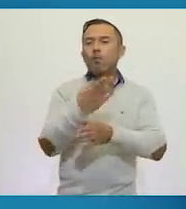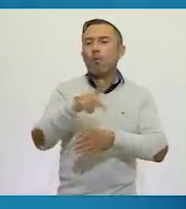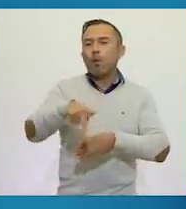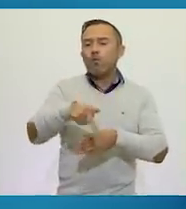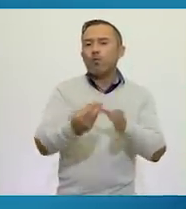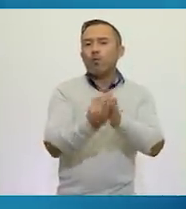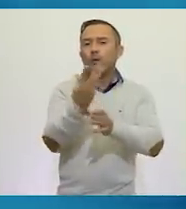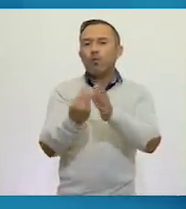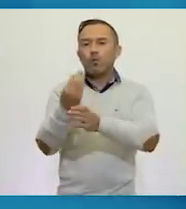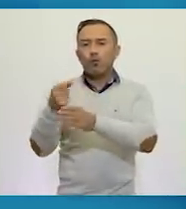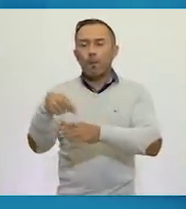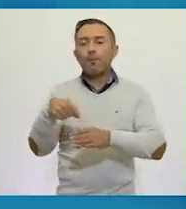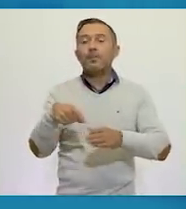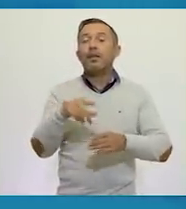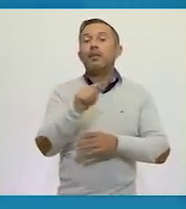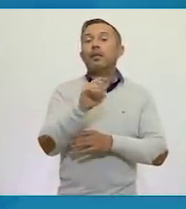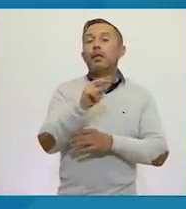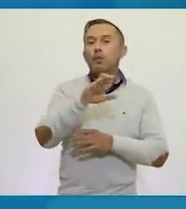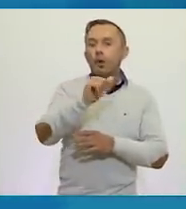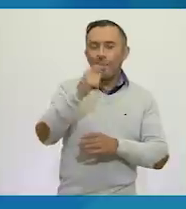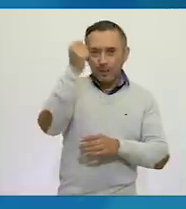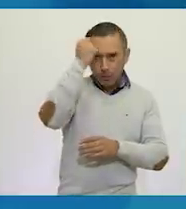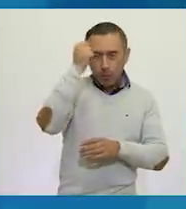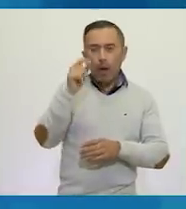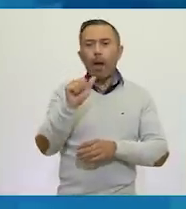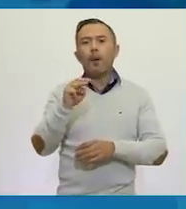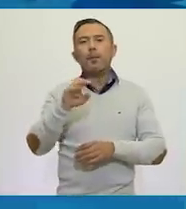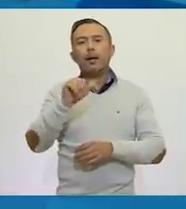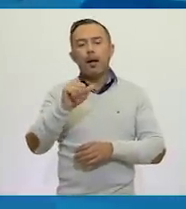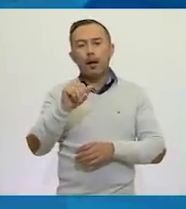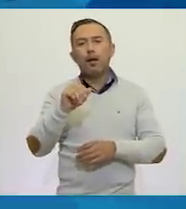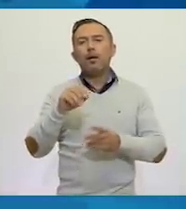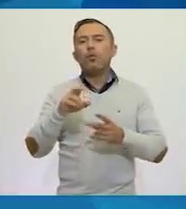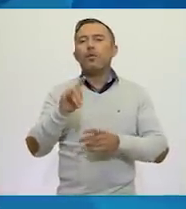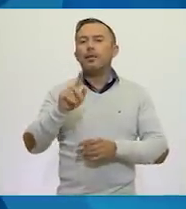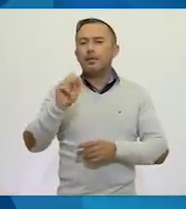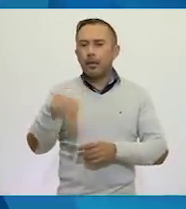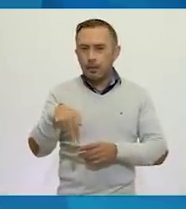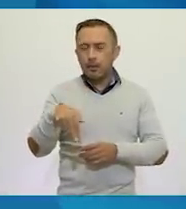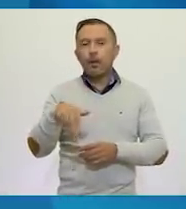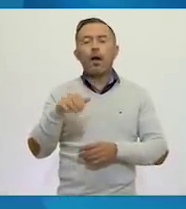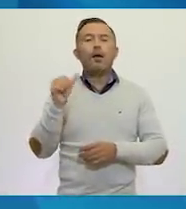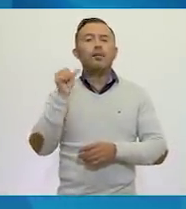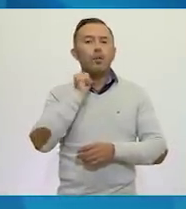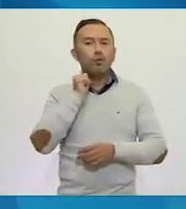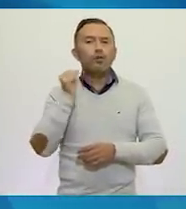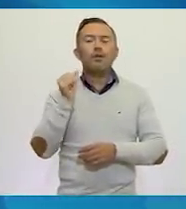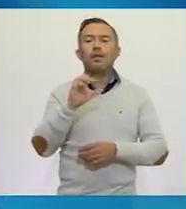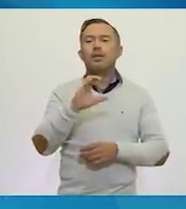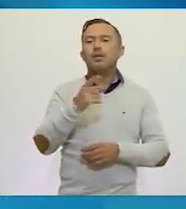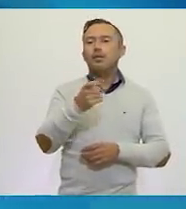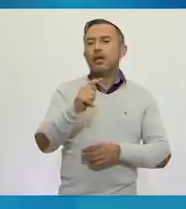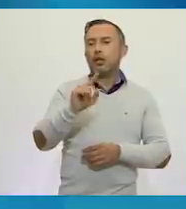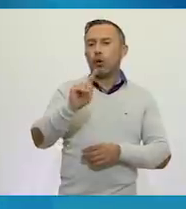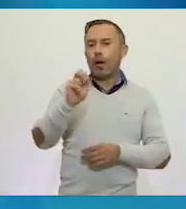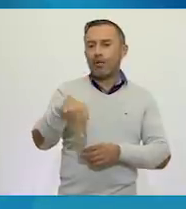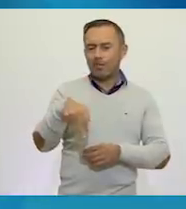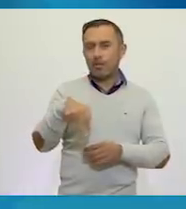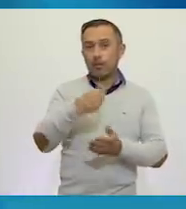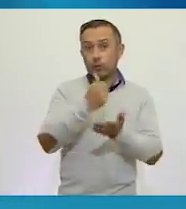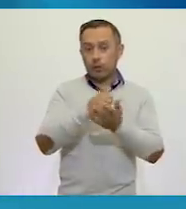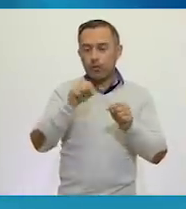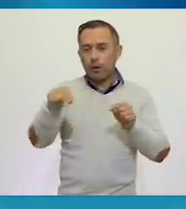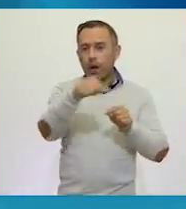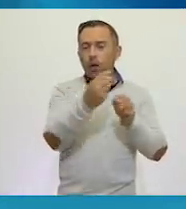México Tenochtitlán, Tenayuca y Texcoco, Amecameca, Coatlinchán, Azcapotzalco y Xaltocan. Crearon